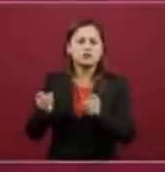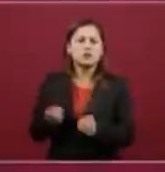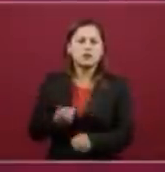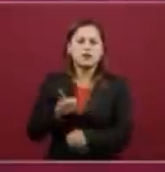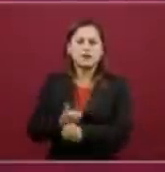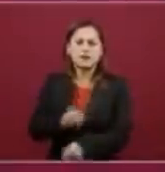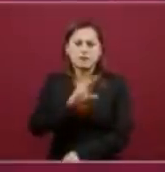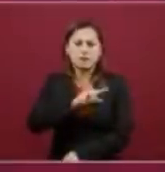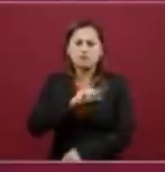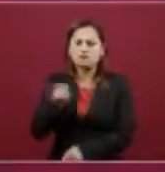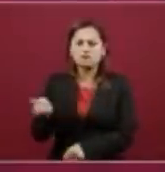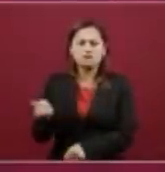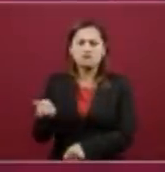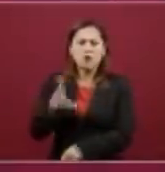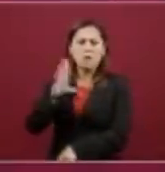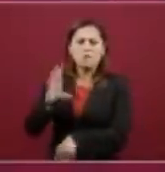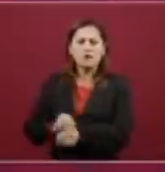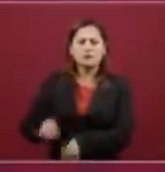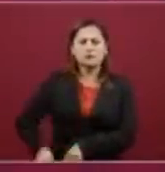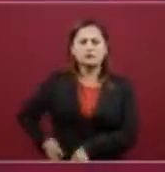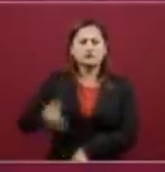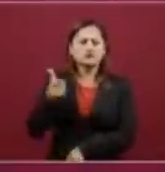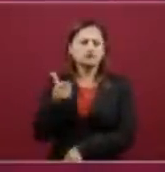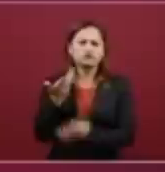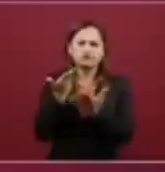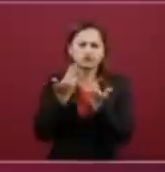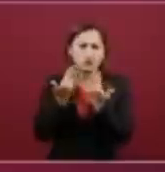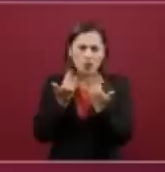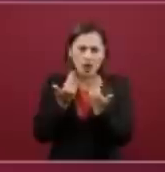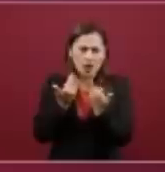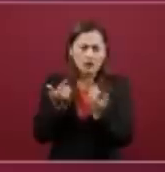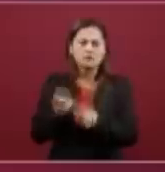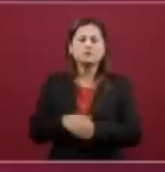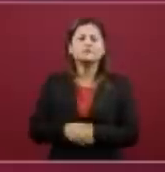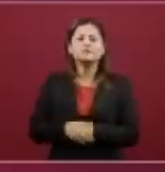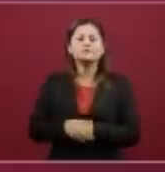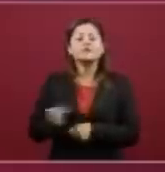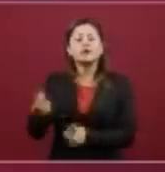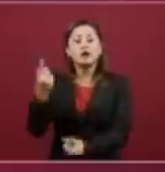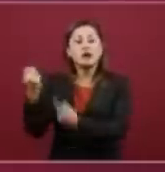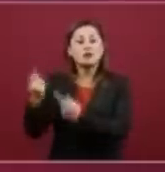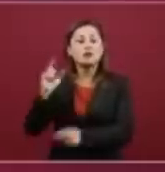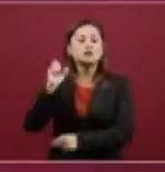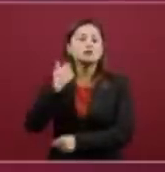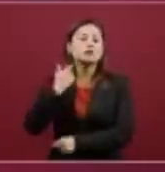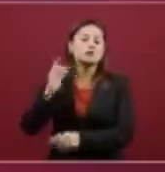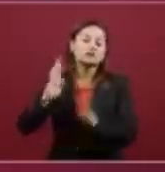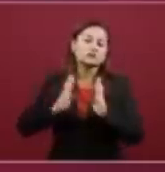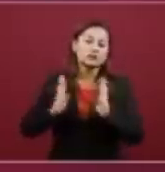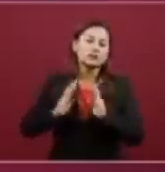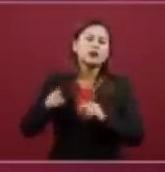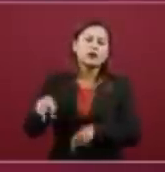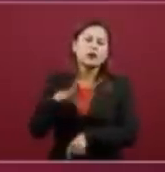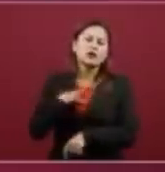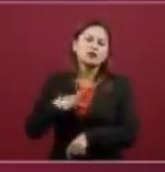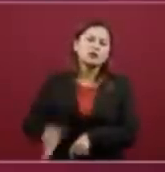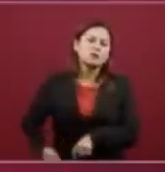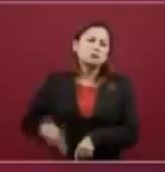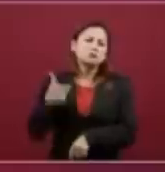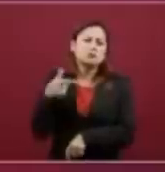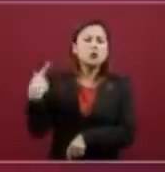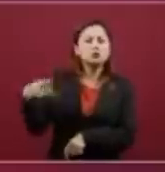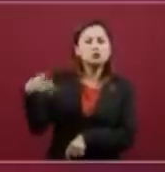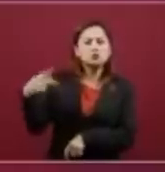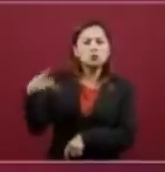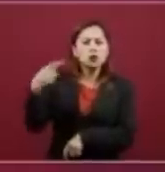o militares retirados que portan el arma de cargo que les permite su jubilación.